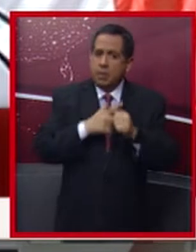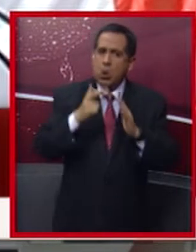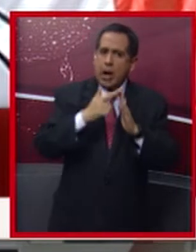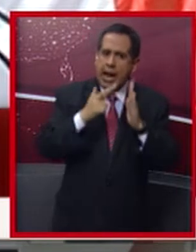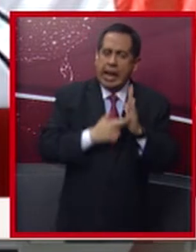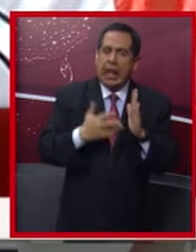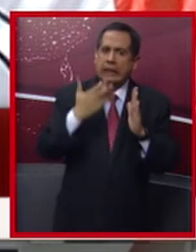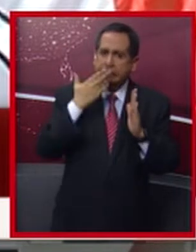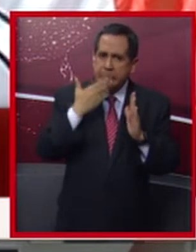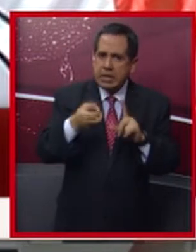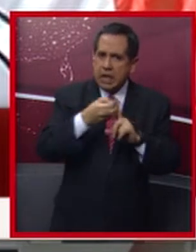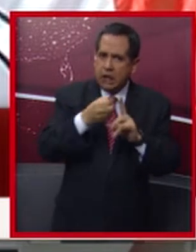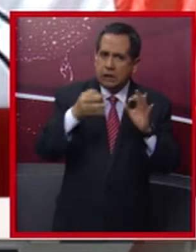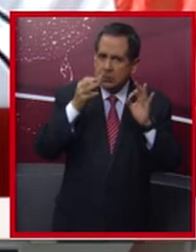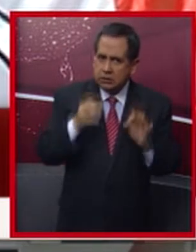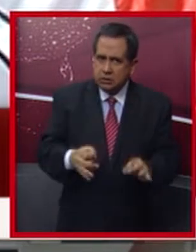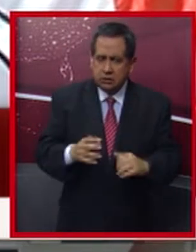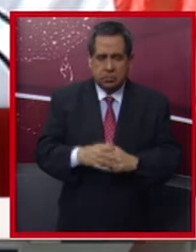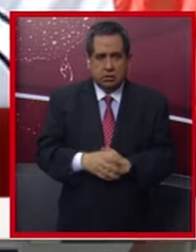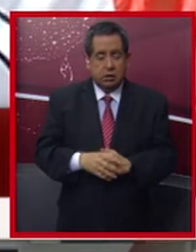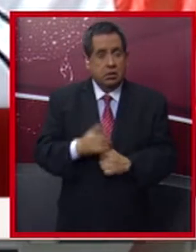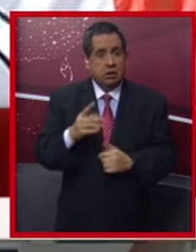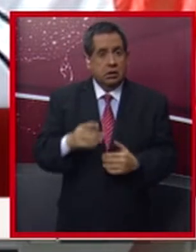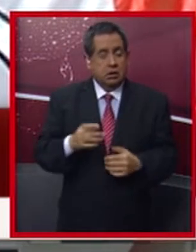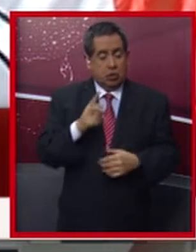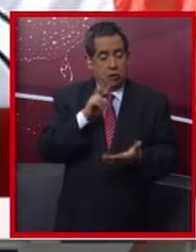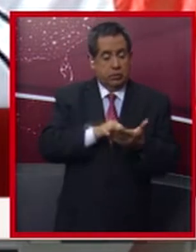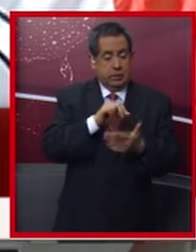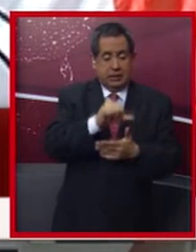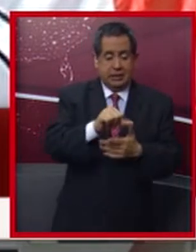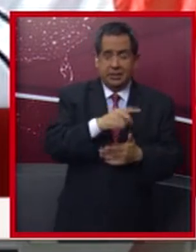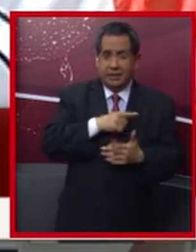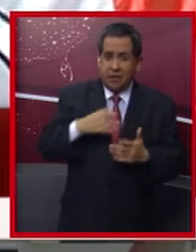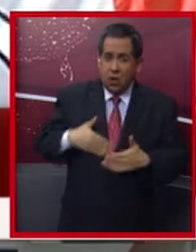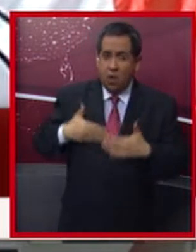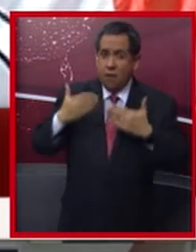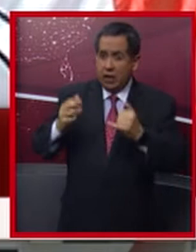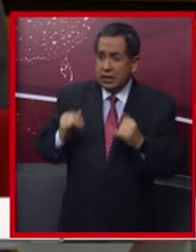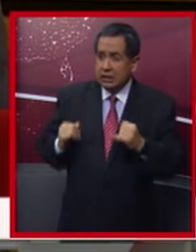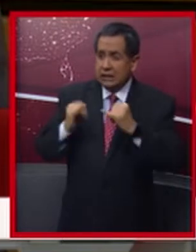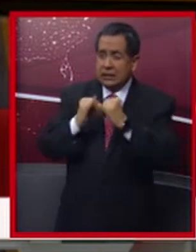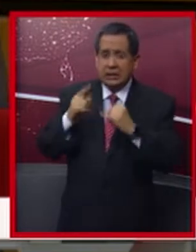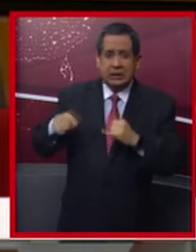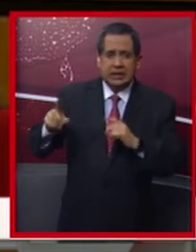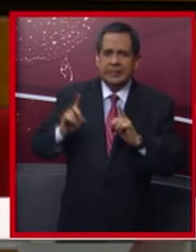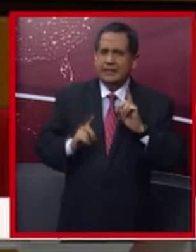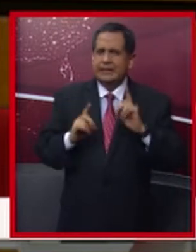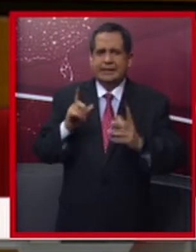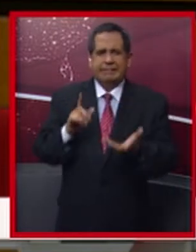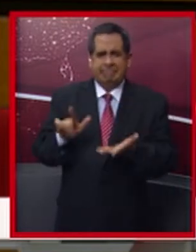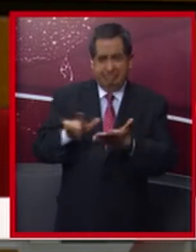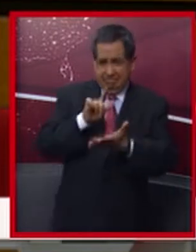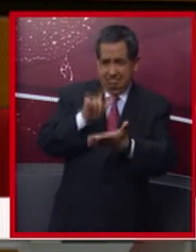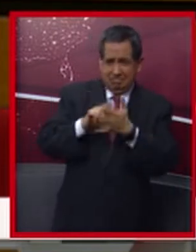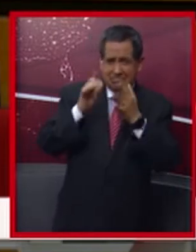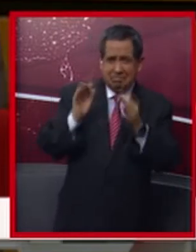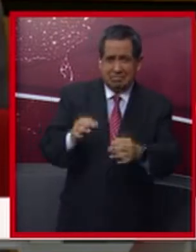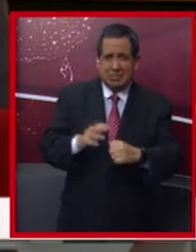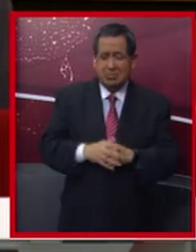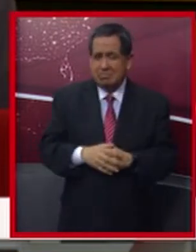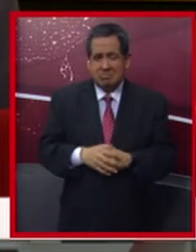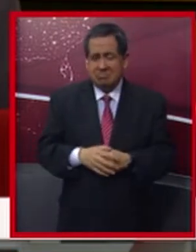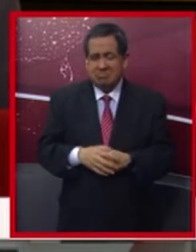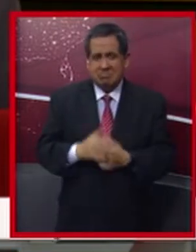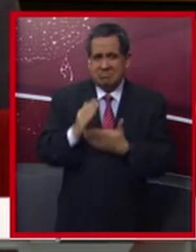los protocolos adecuados. Reiteró que en 2016 la confianza en las instituciones y la certidumbre sobre la aplicación de la ley se